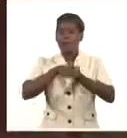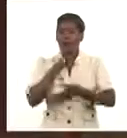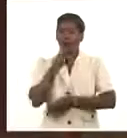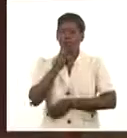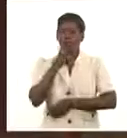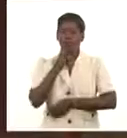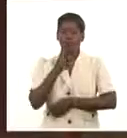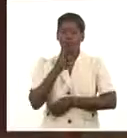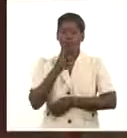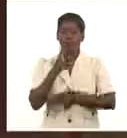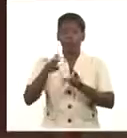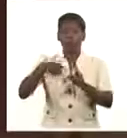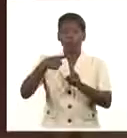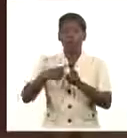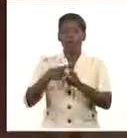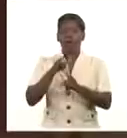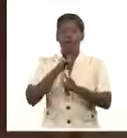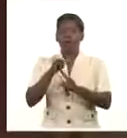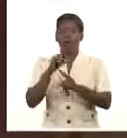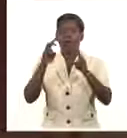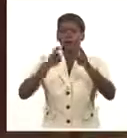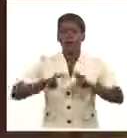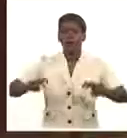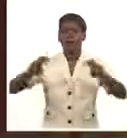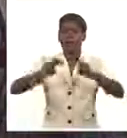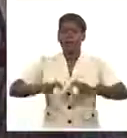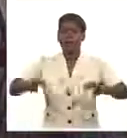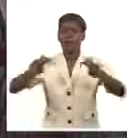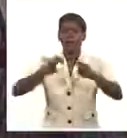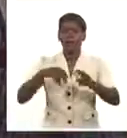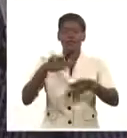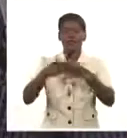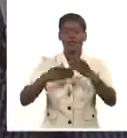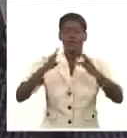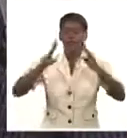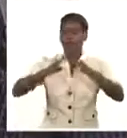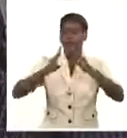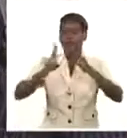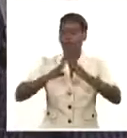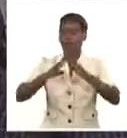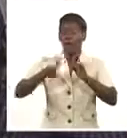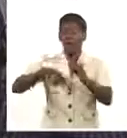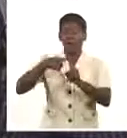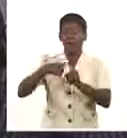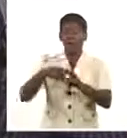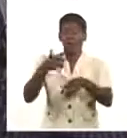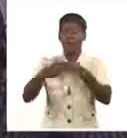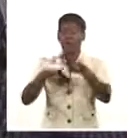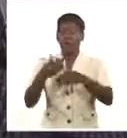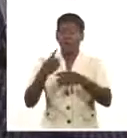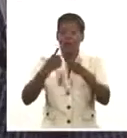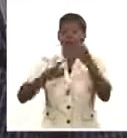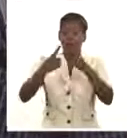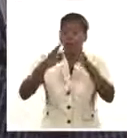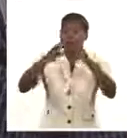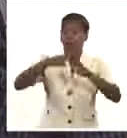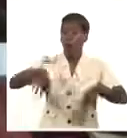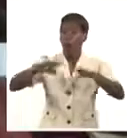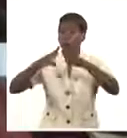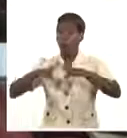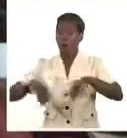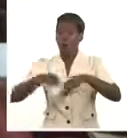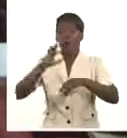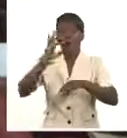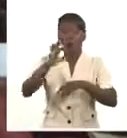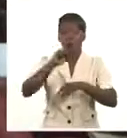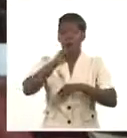fondo habitacional deficiente, 2.000 de ellas por fenómenos hidrometeorológicos, así como la atención a las 2.018 madres con tres hijos